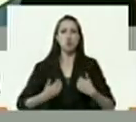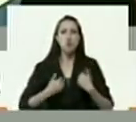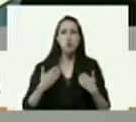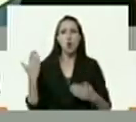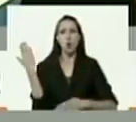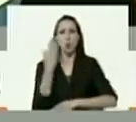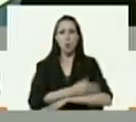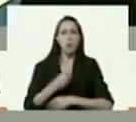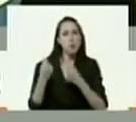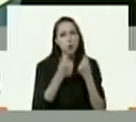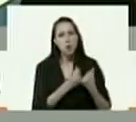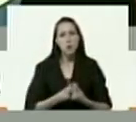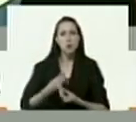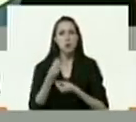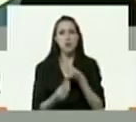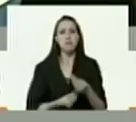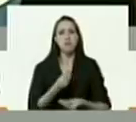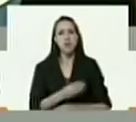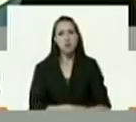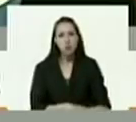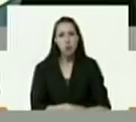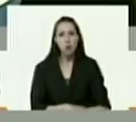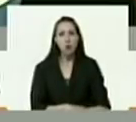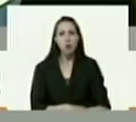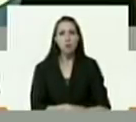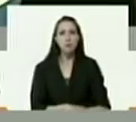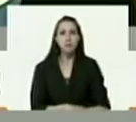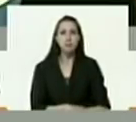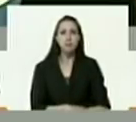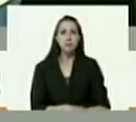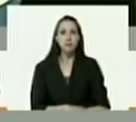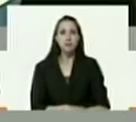bloqueo. Yo creo que hay que